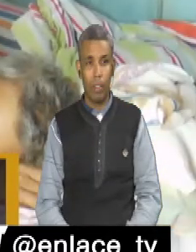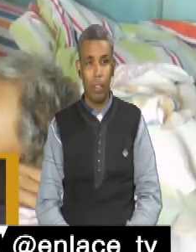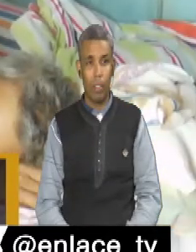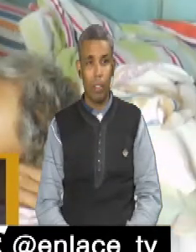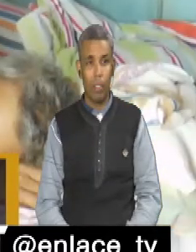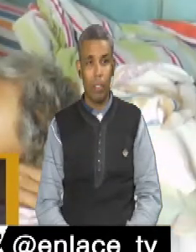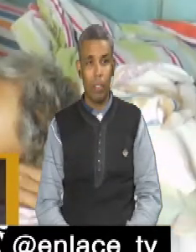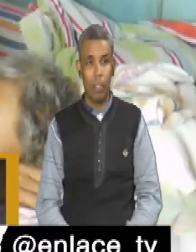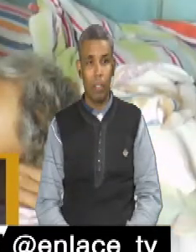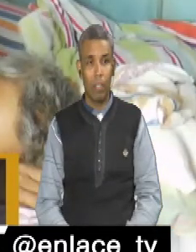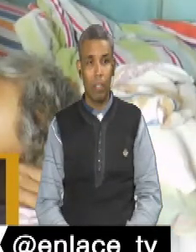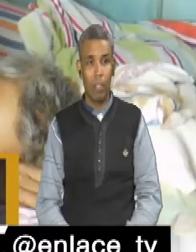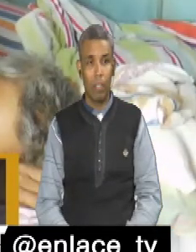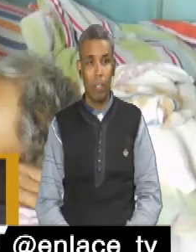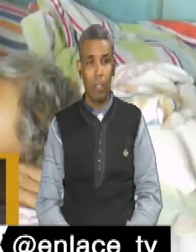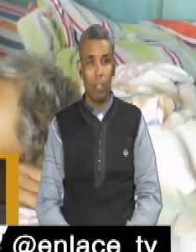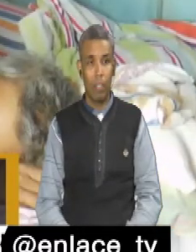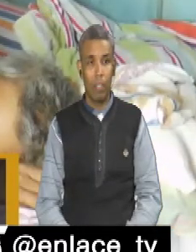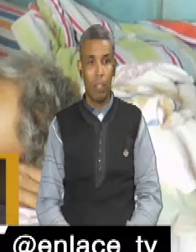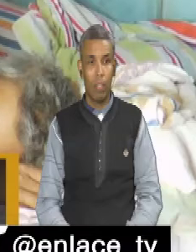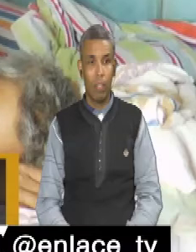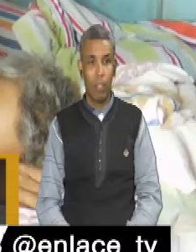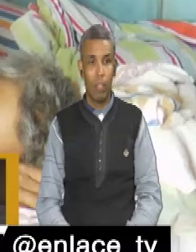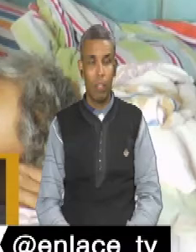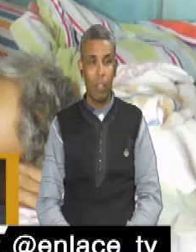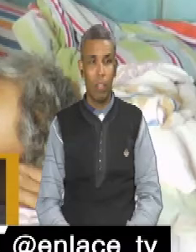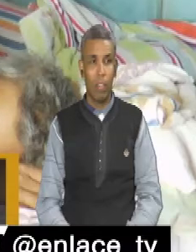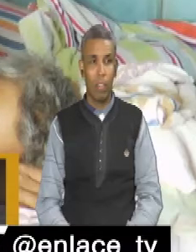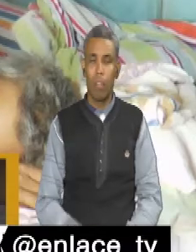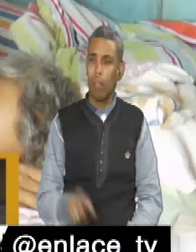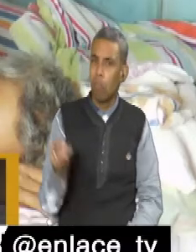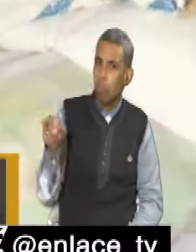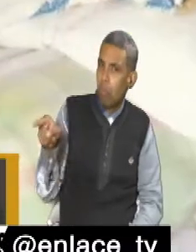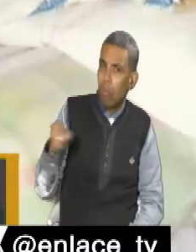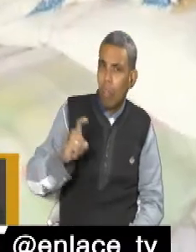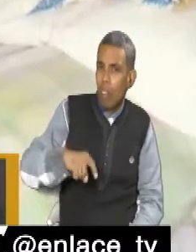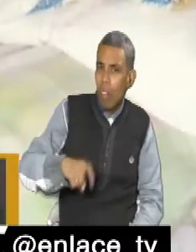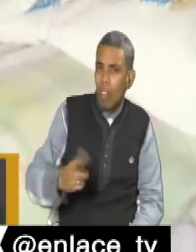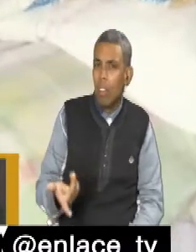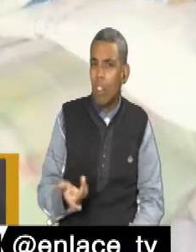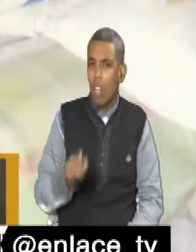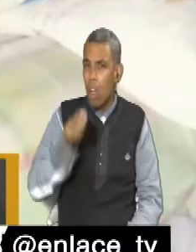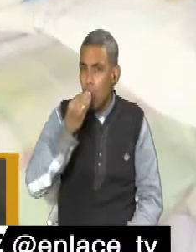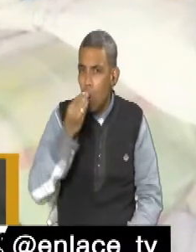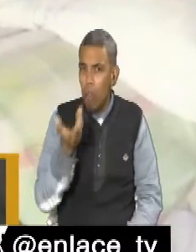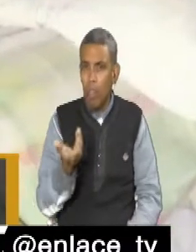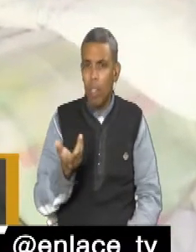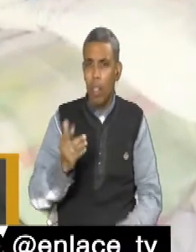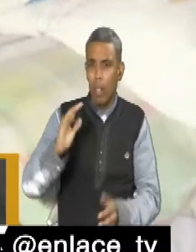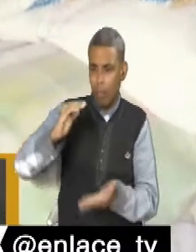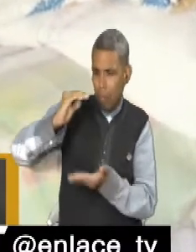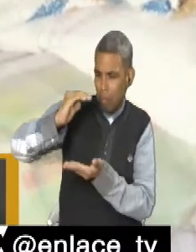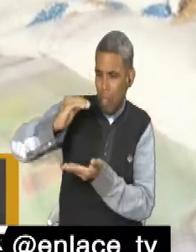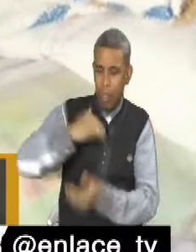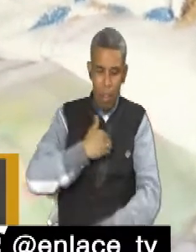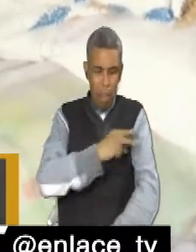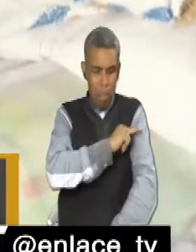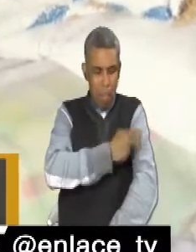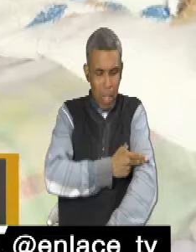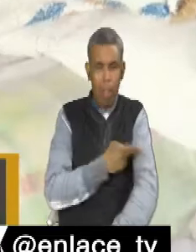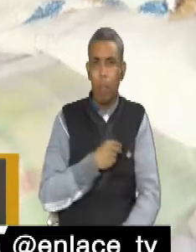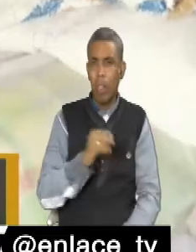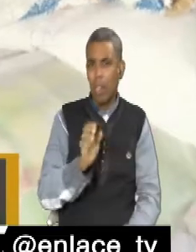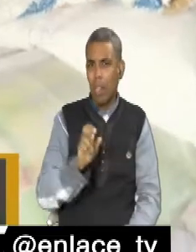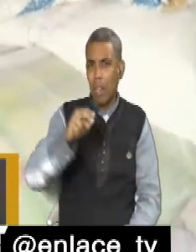Lo que él requiere para irse recuperando. Alimenticos, como cositas así, en sobre, cosas que yo le pueda hacer